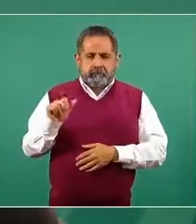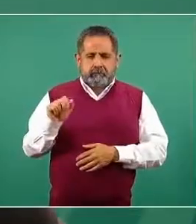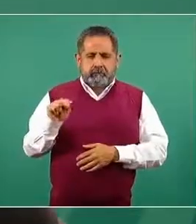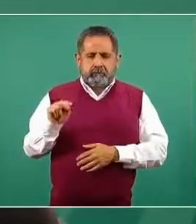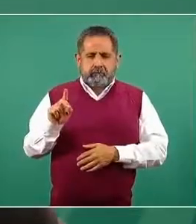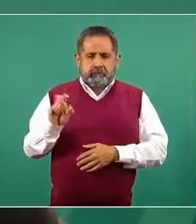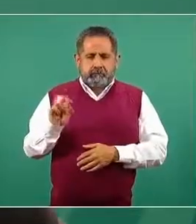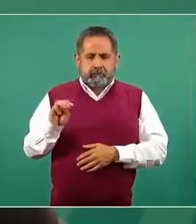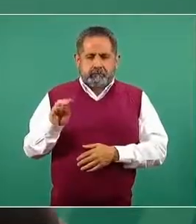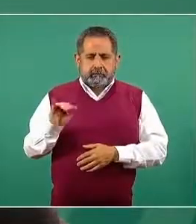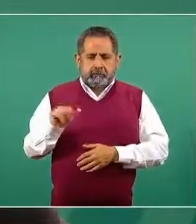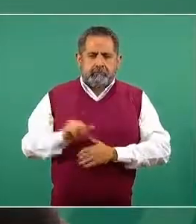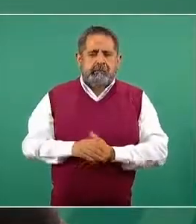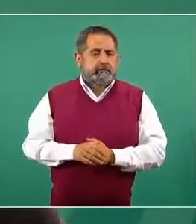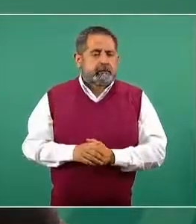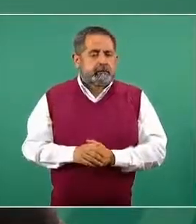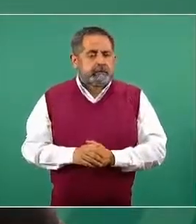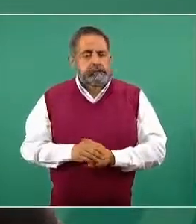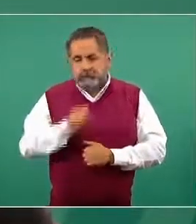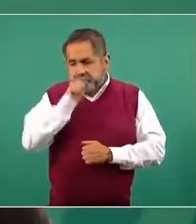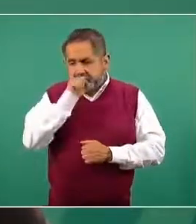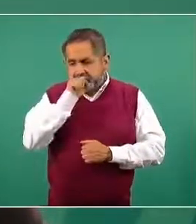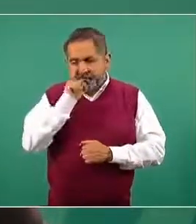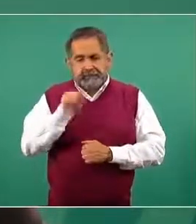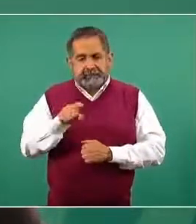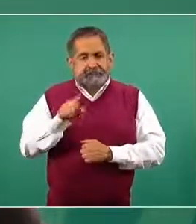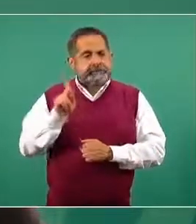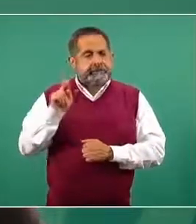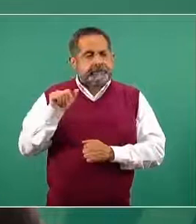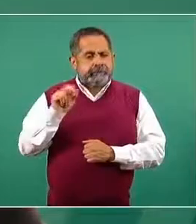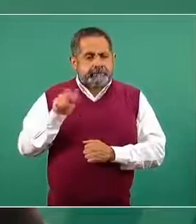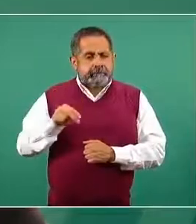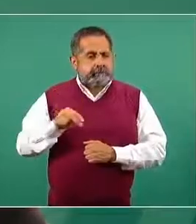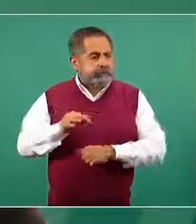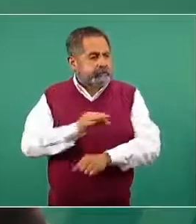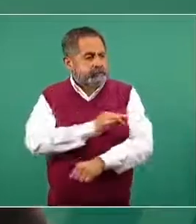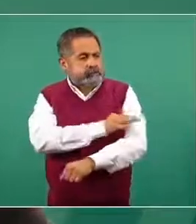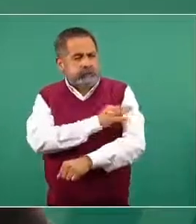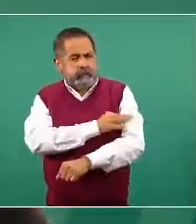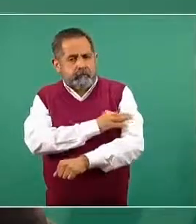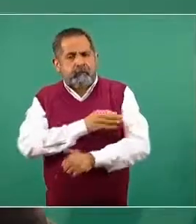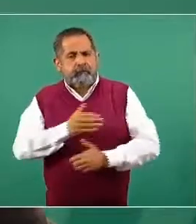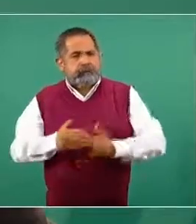También presentaré el avance sobre la Estrategia Nacional de Vacunación